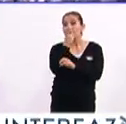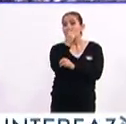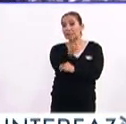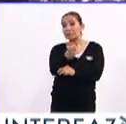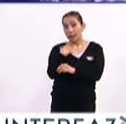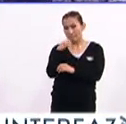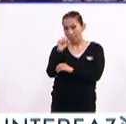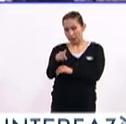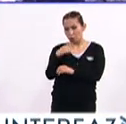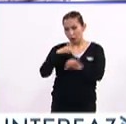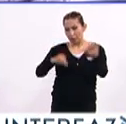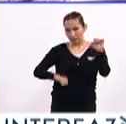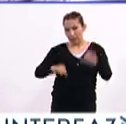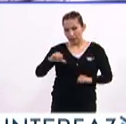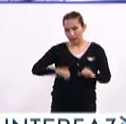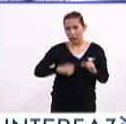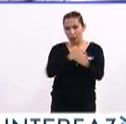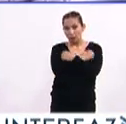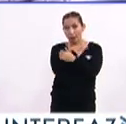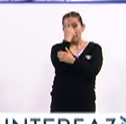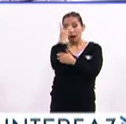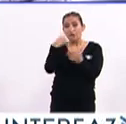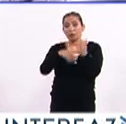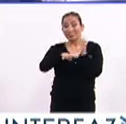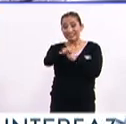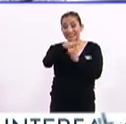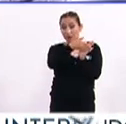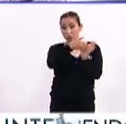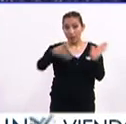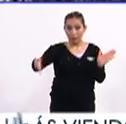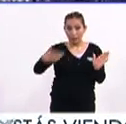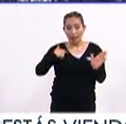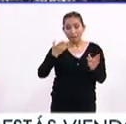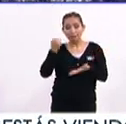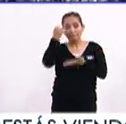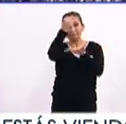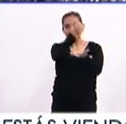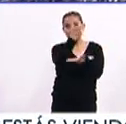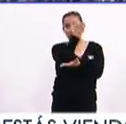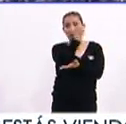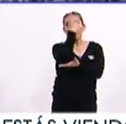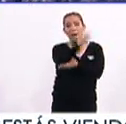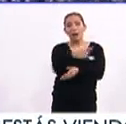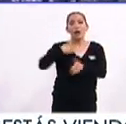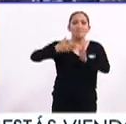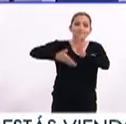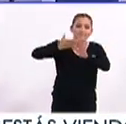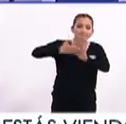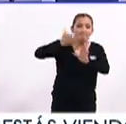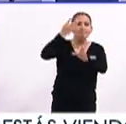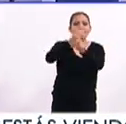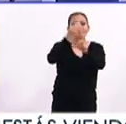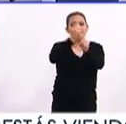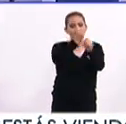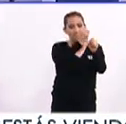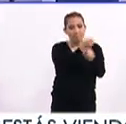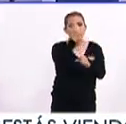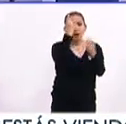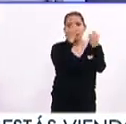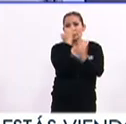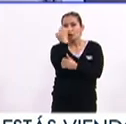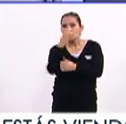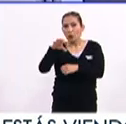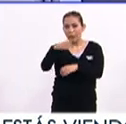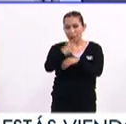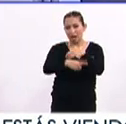que como parte de las acciones educativas para 2019, se destinarán recursos para la reconstrucción y rehabilitación de